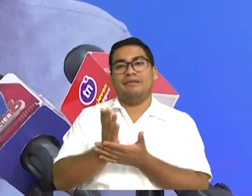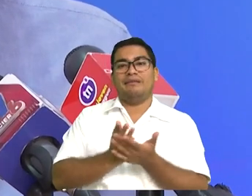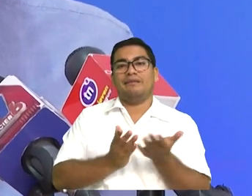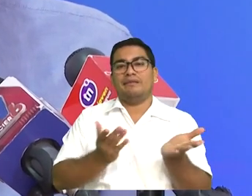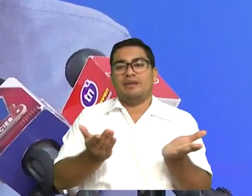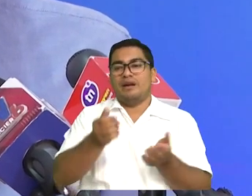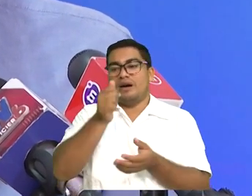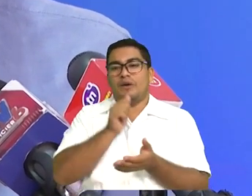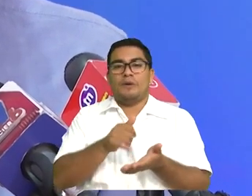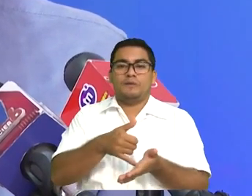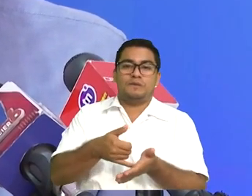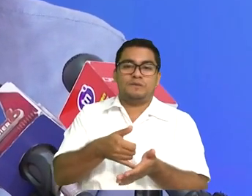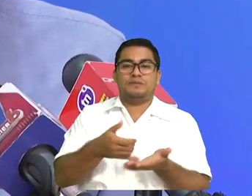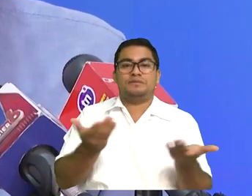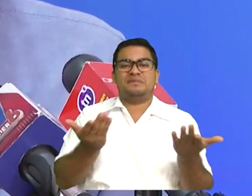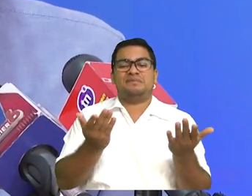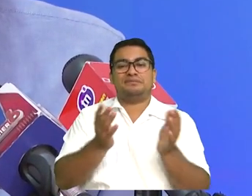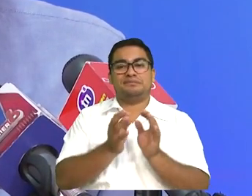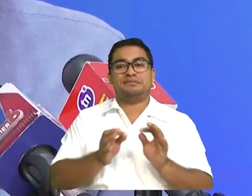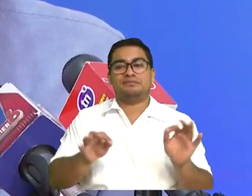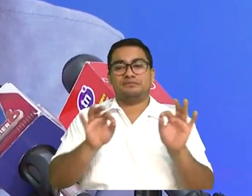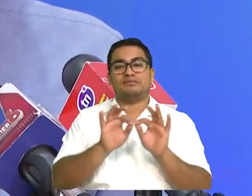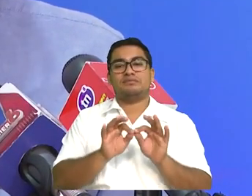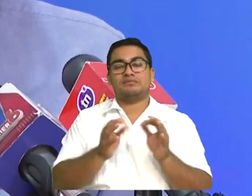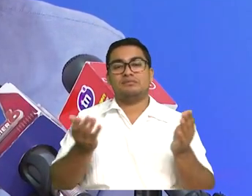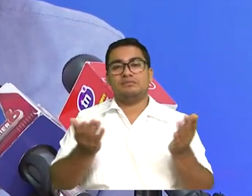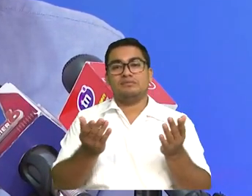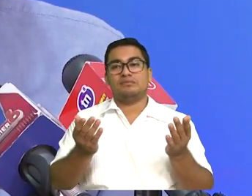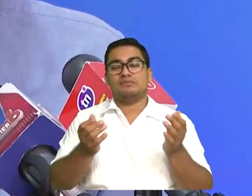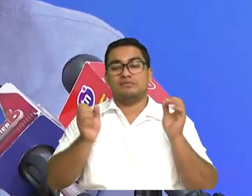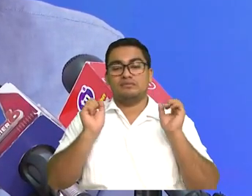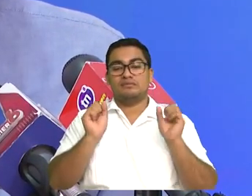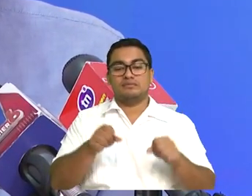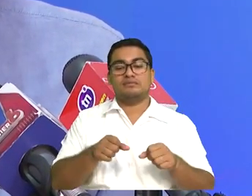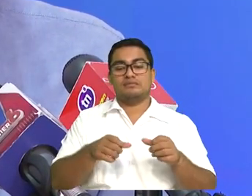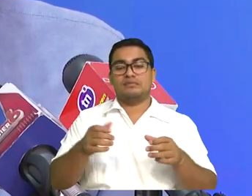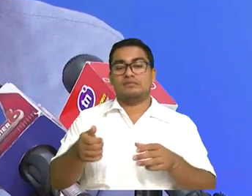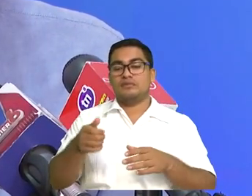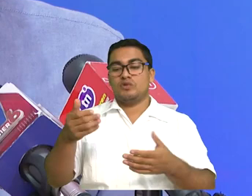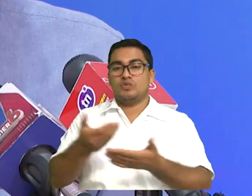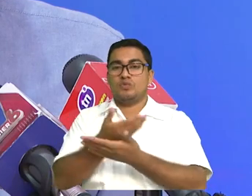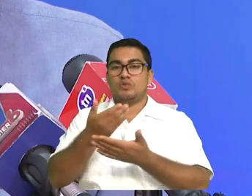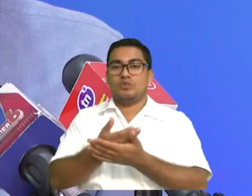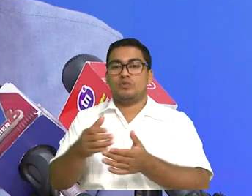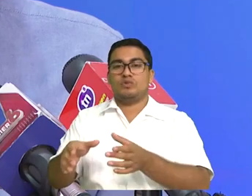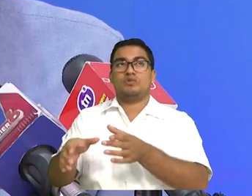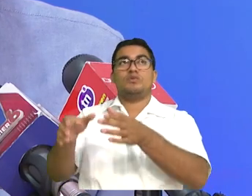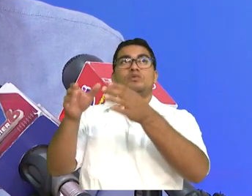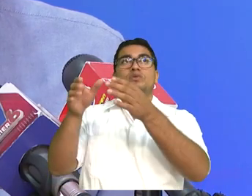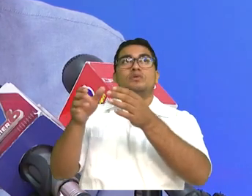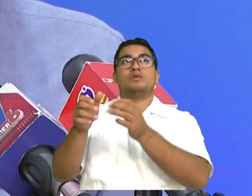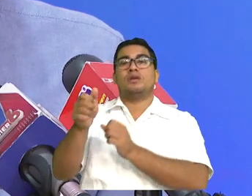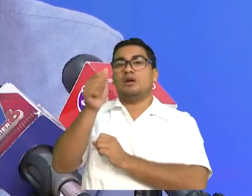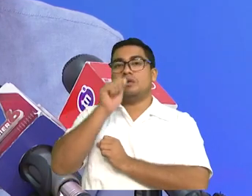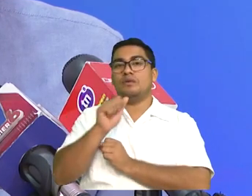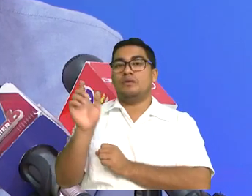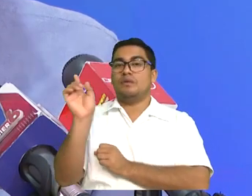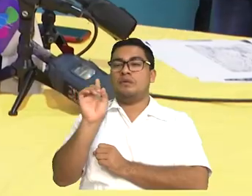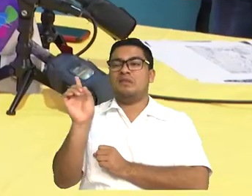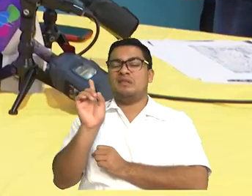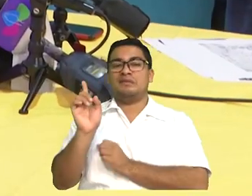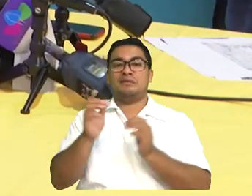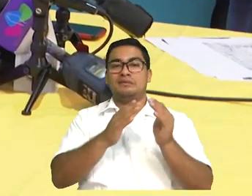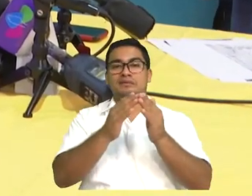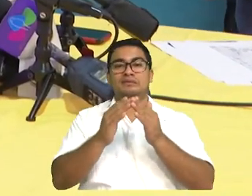Lo cual va a ser resuelto en gran medida por la perforación de un nuevo pozo que estará ubicado ahí prácticamente en el casco urbano de la